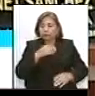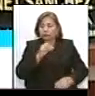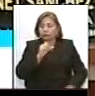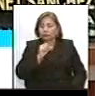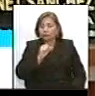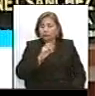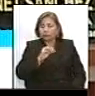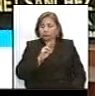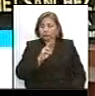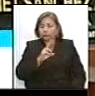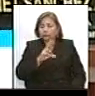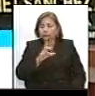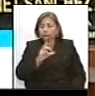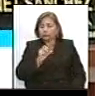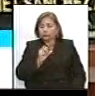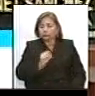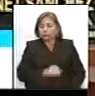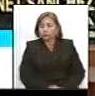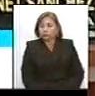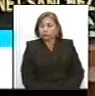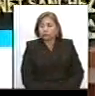pueda ver? Por favor.